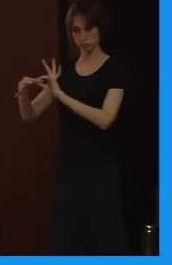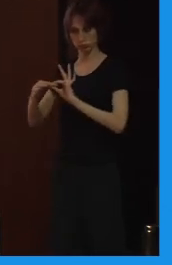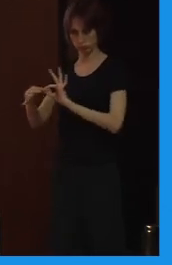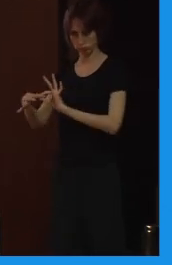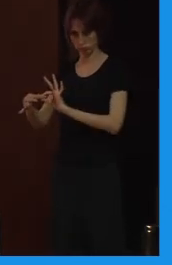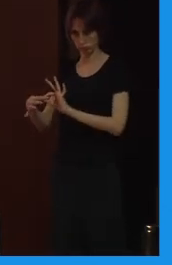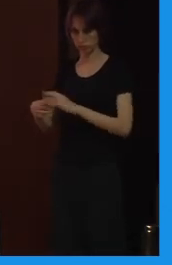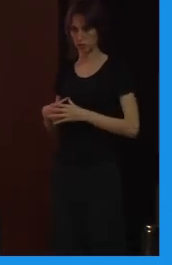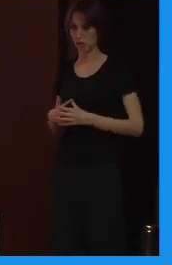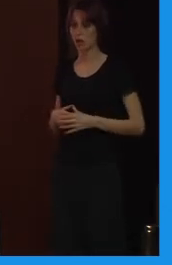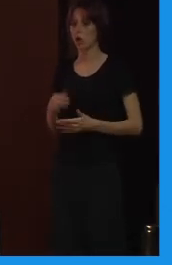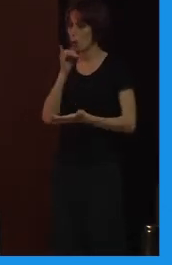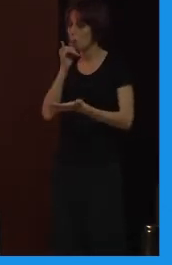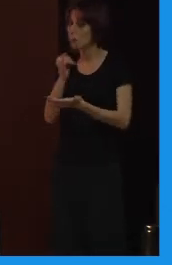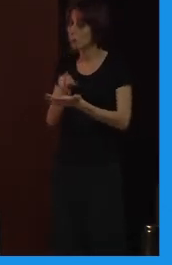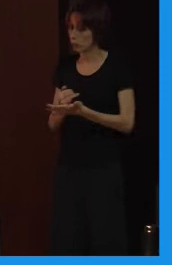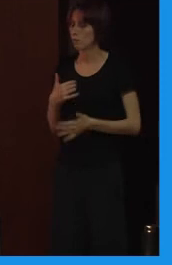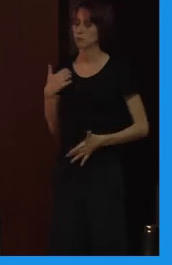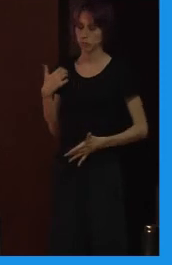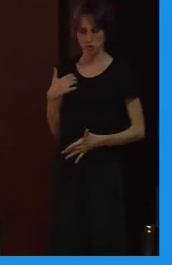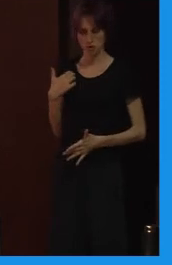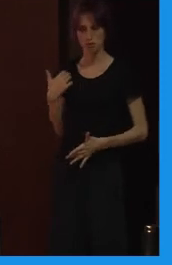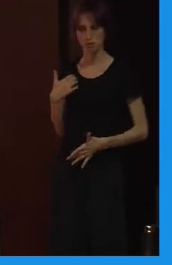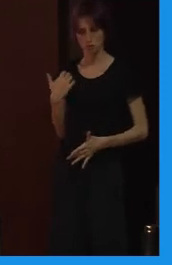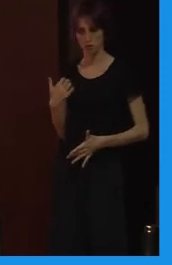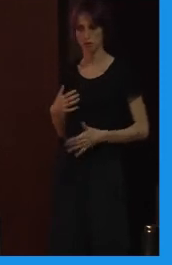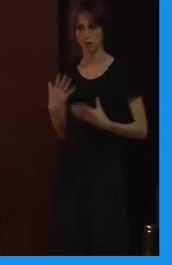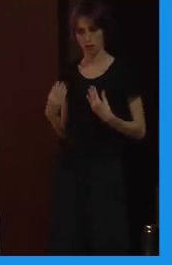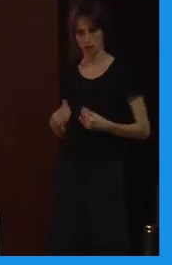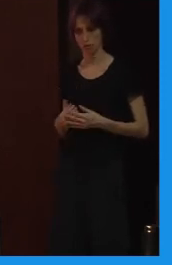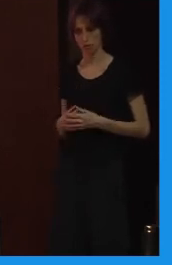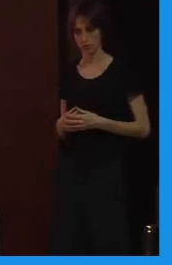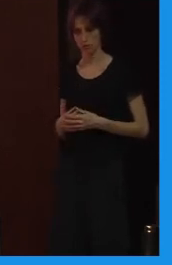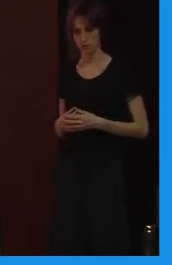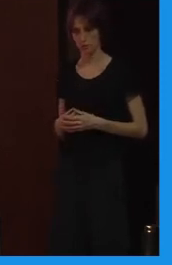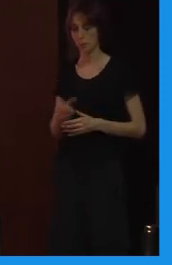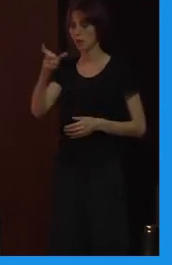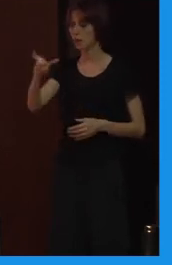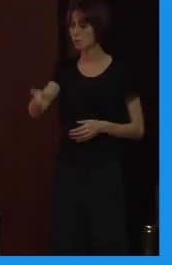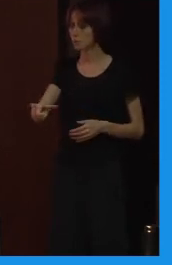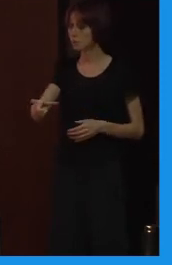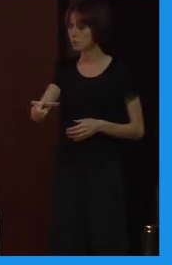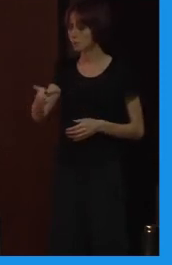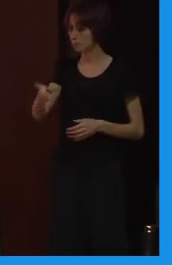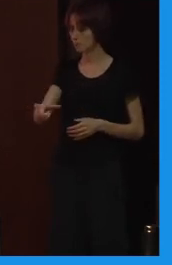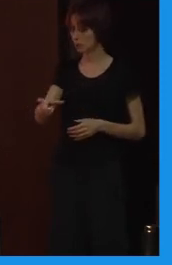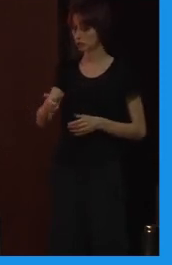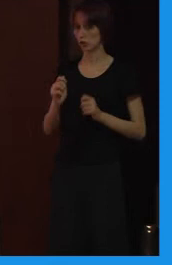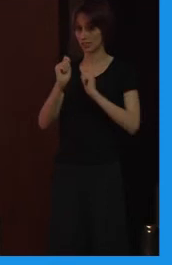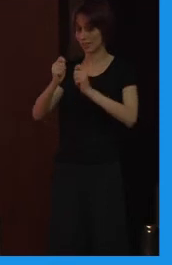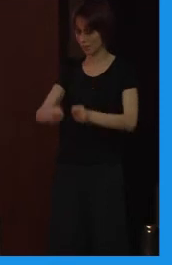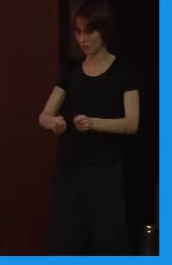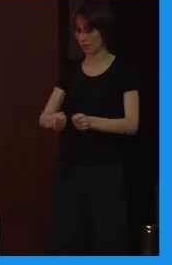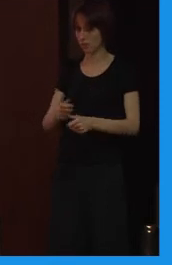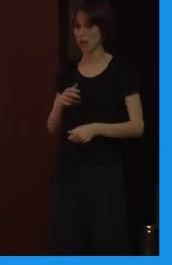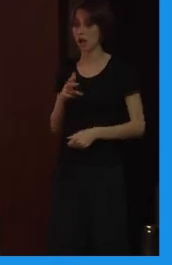prueba. Y fijaros, la gente que recibía hormona de crecimiento, la gente que grupo control,